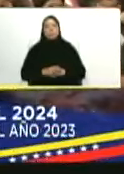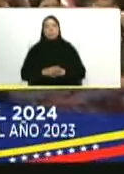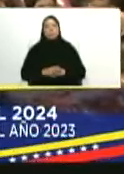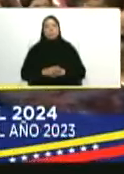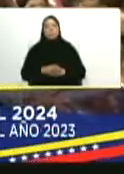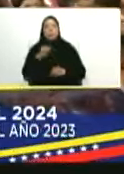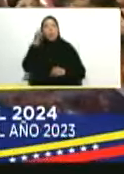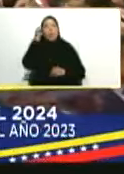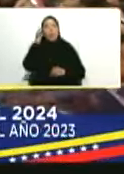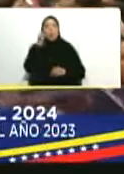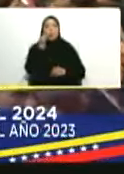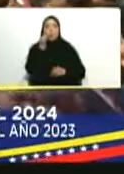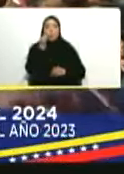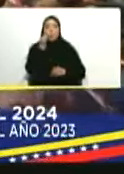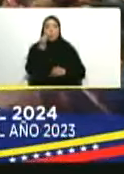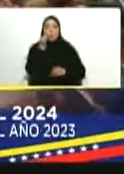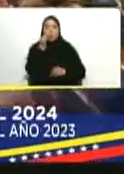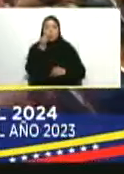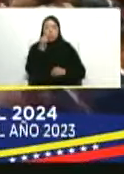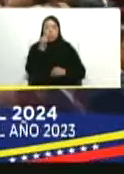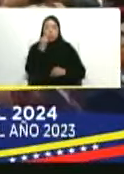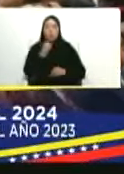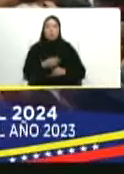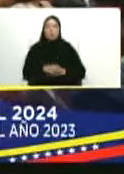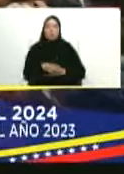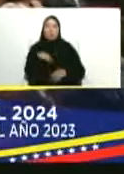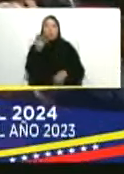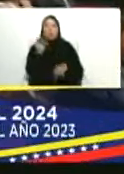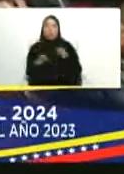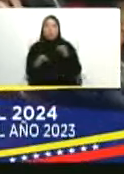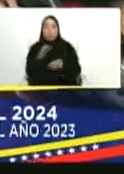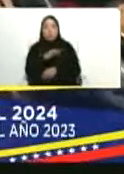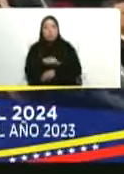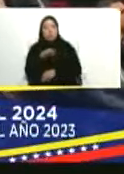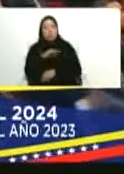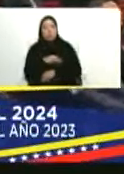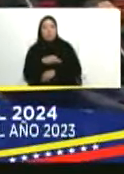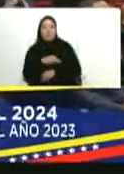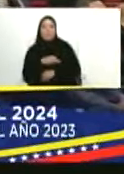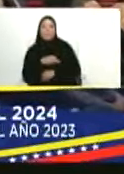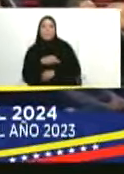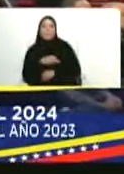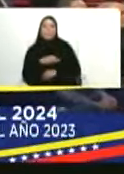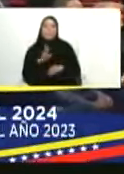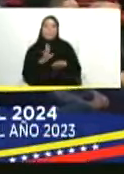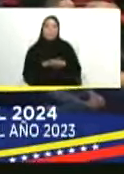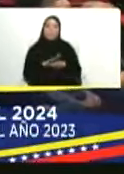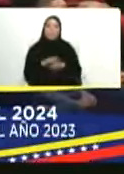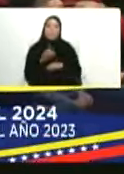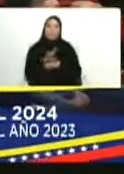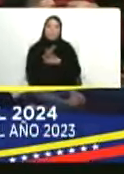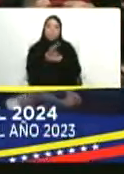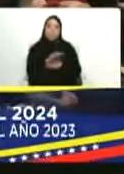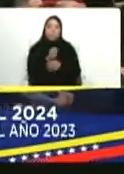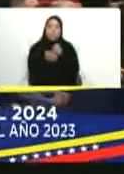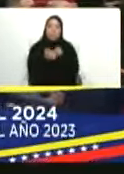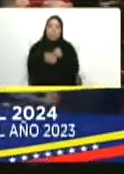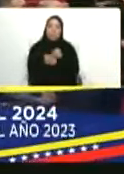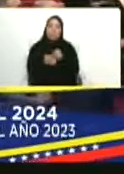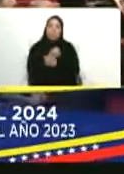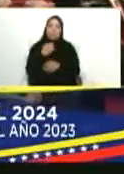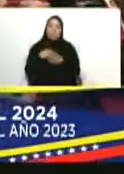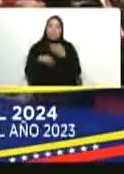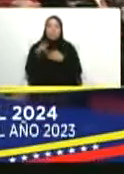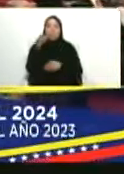Sucre, legado de independencia, justicia y soberanía. Invocando la protección de nuestro amado y